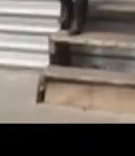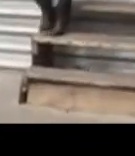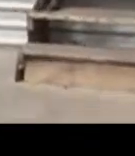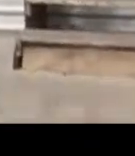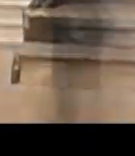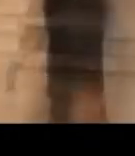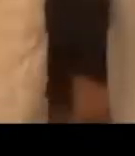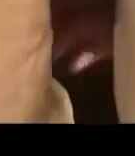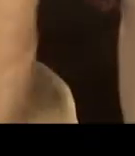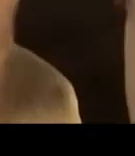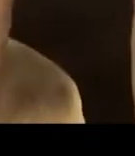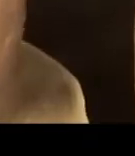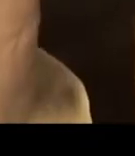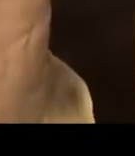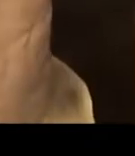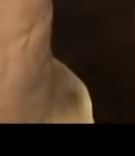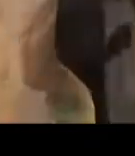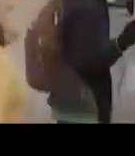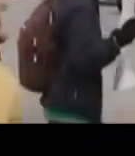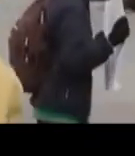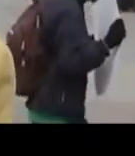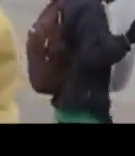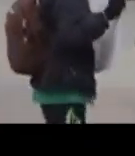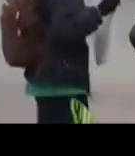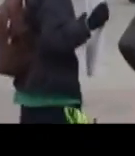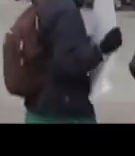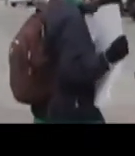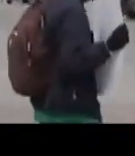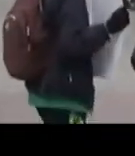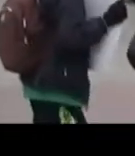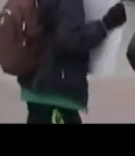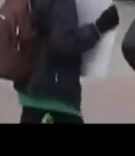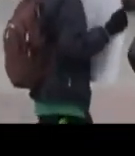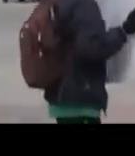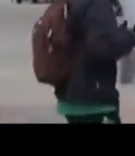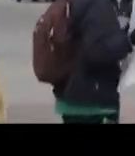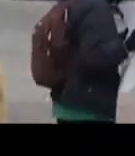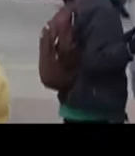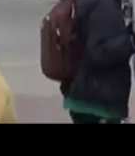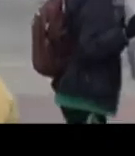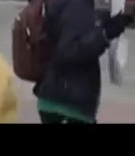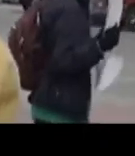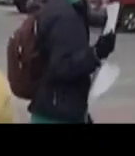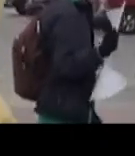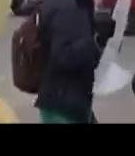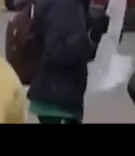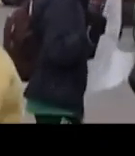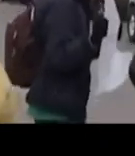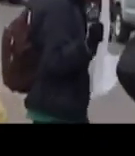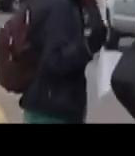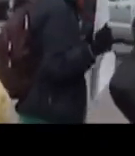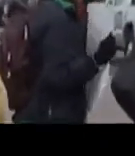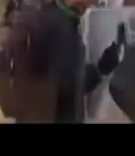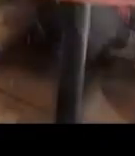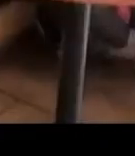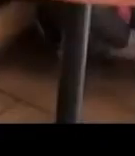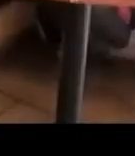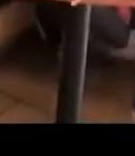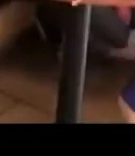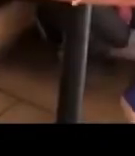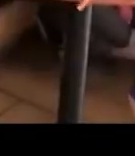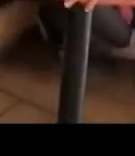CIDE, brindan a la Agencia Informativa de Educación diversas líneas para entender esta situación. El doctor Jorge